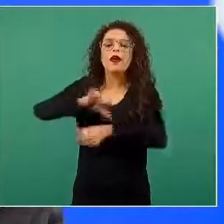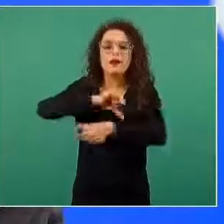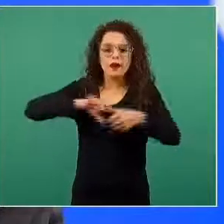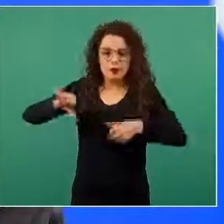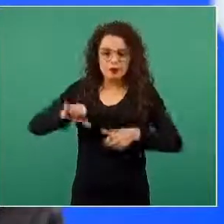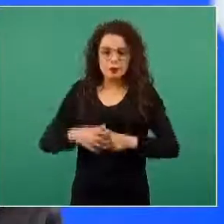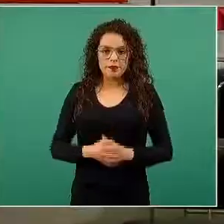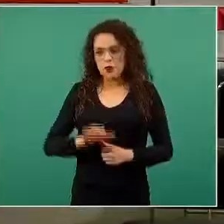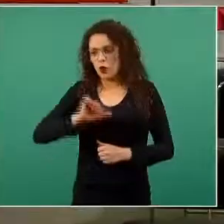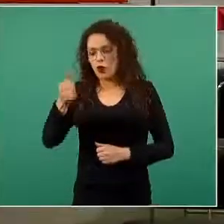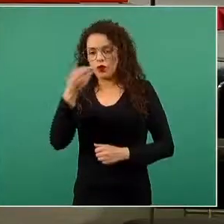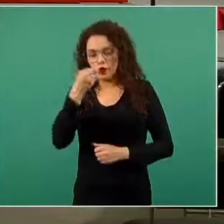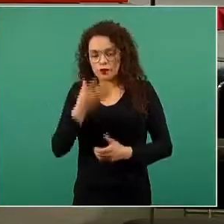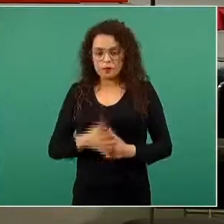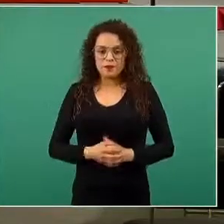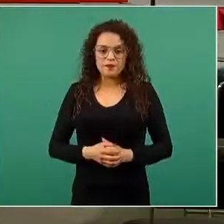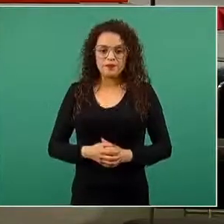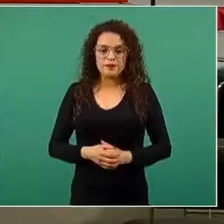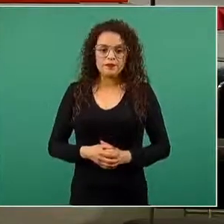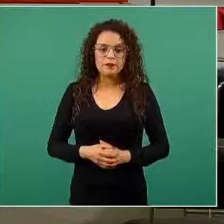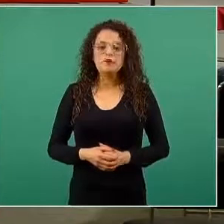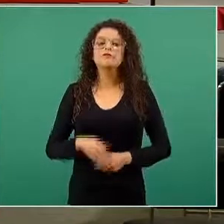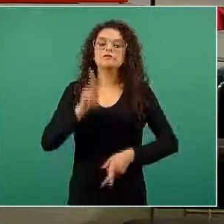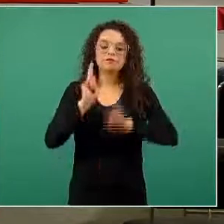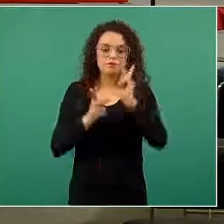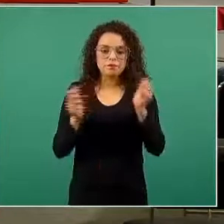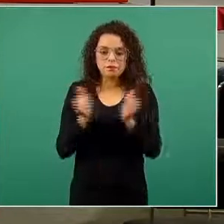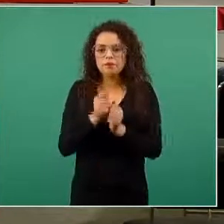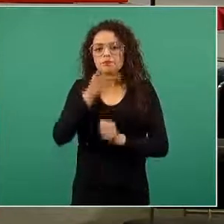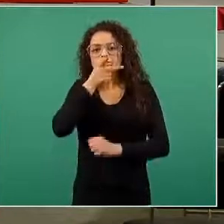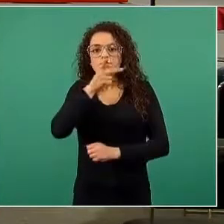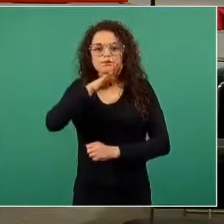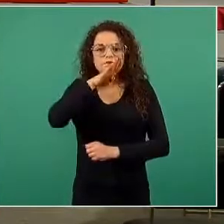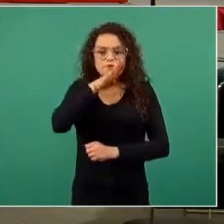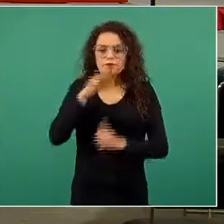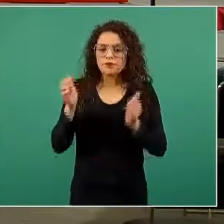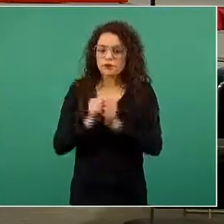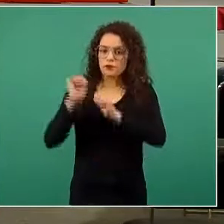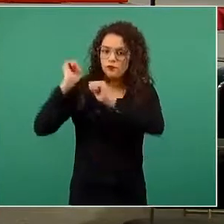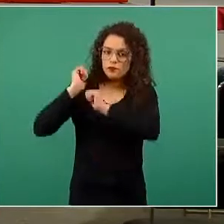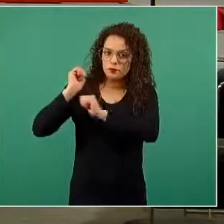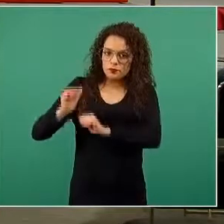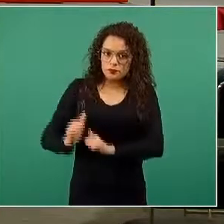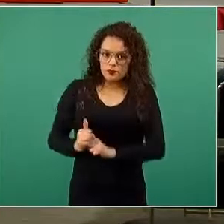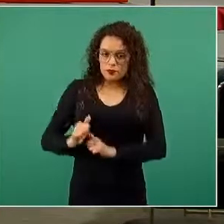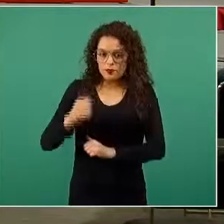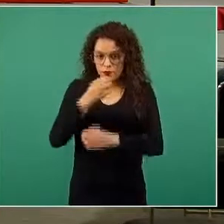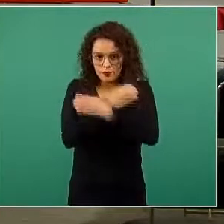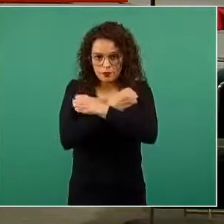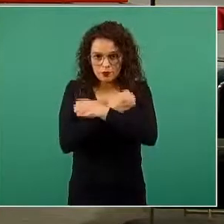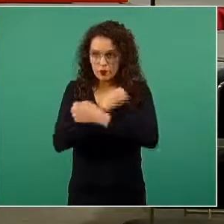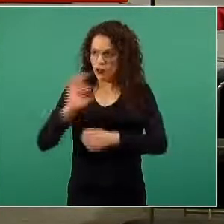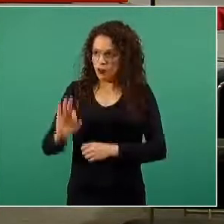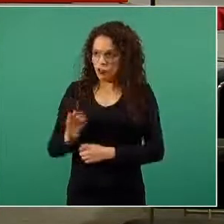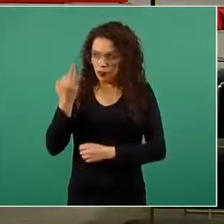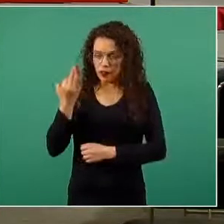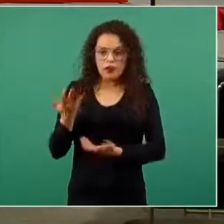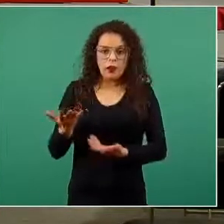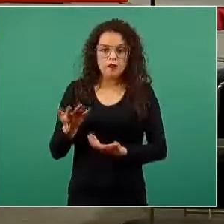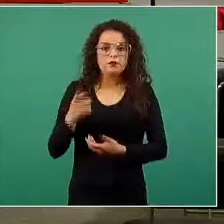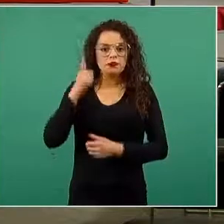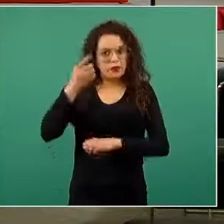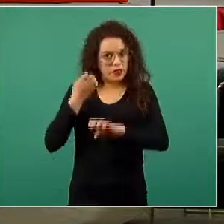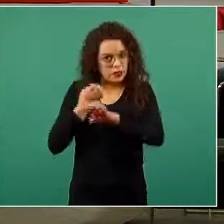todos los actores, estamos platicando con padres de familia, estamos platicando con las autoridades educativas federales, autoridades